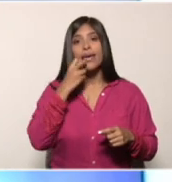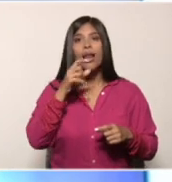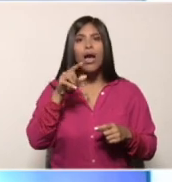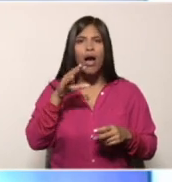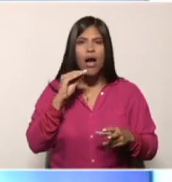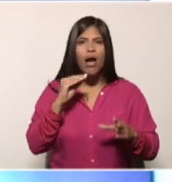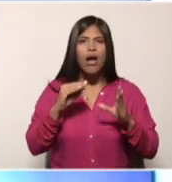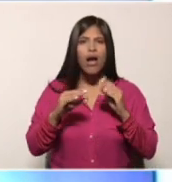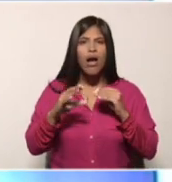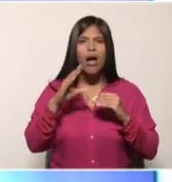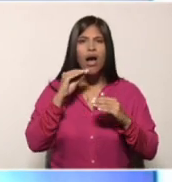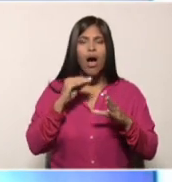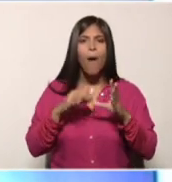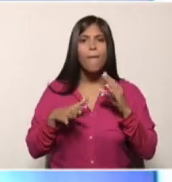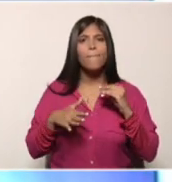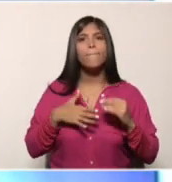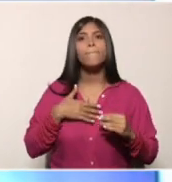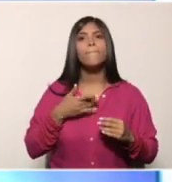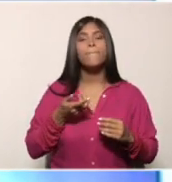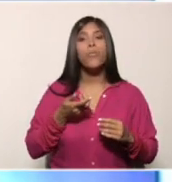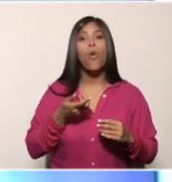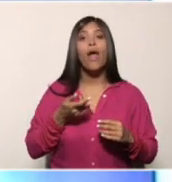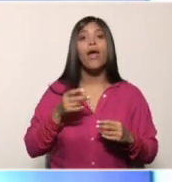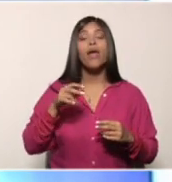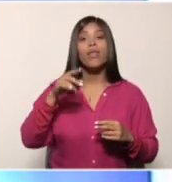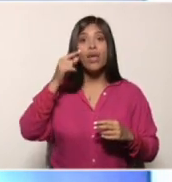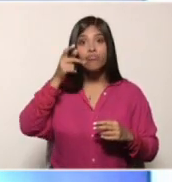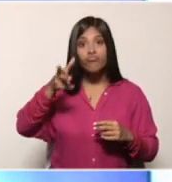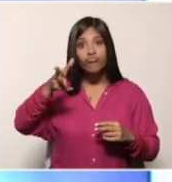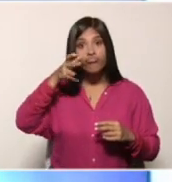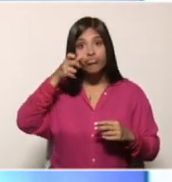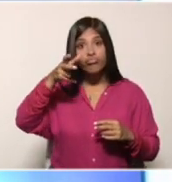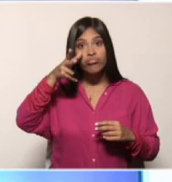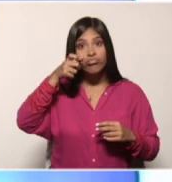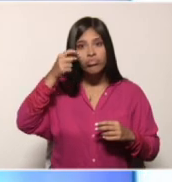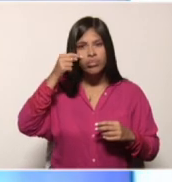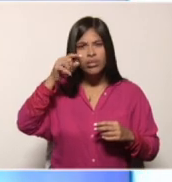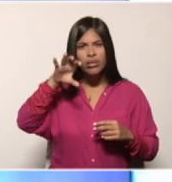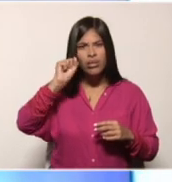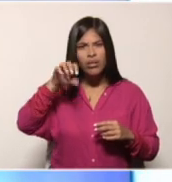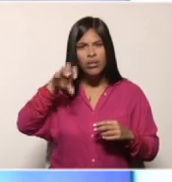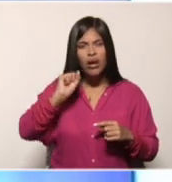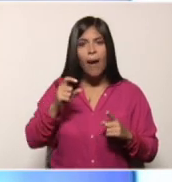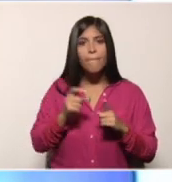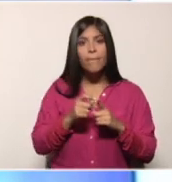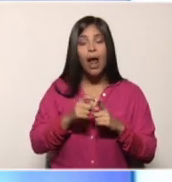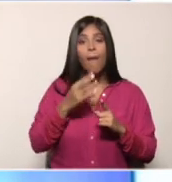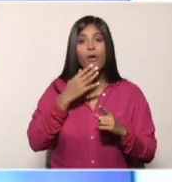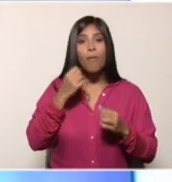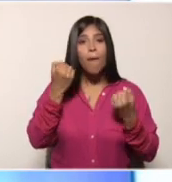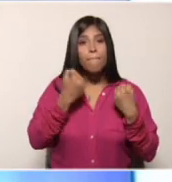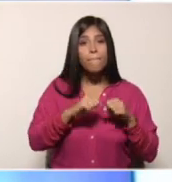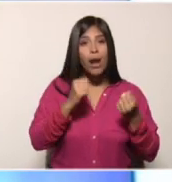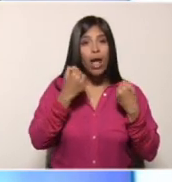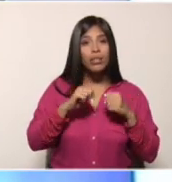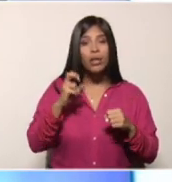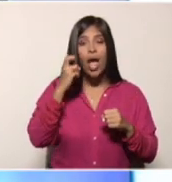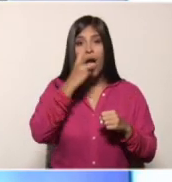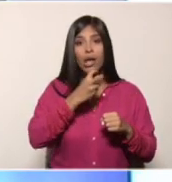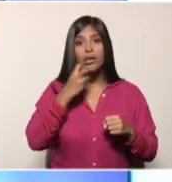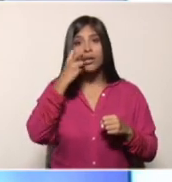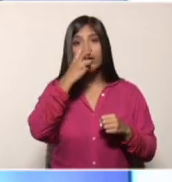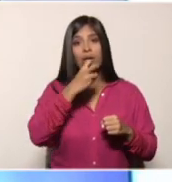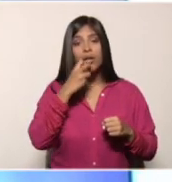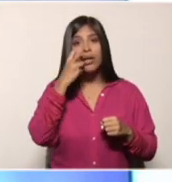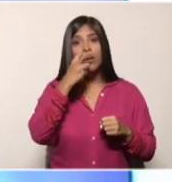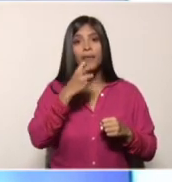ir afinando el oído. Inclusive se van a dar cuenta que cuando el oído ustedes empiecen a practicar bastante, que empiecen a escuchar bastantes